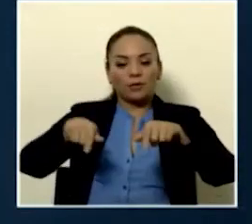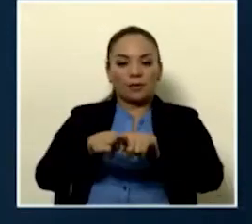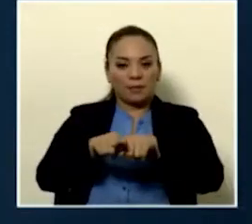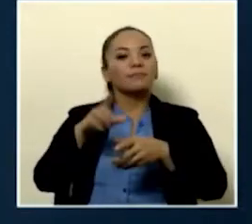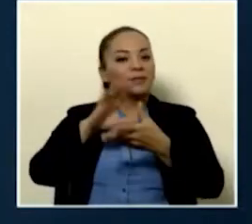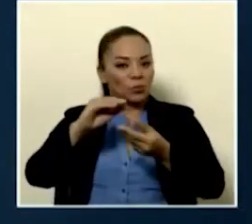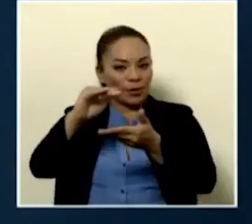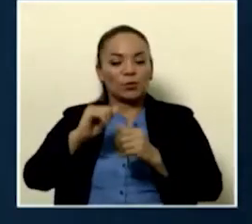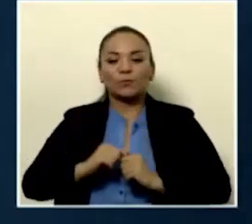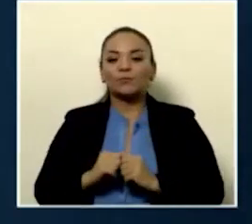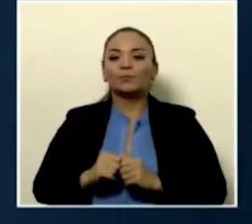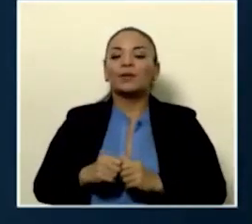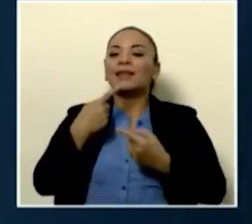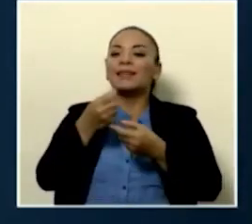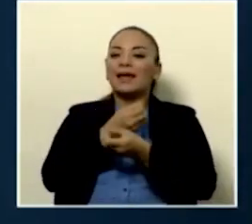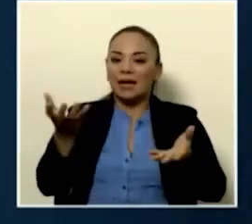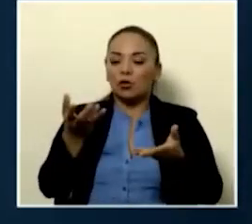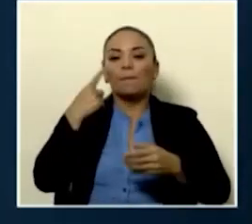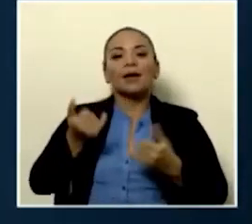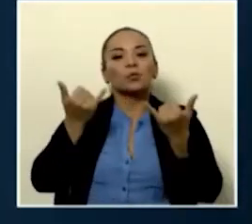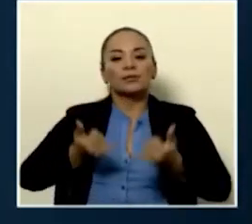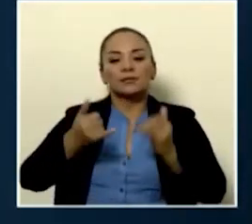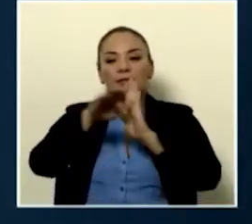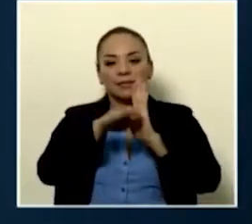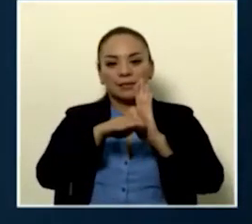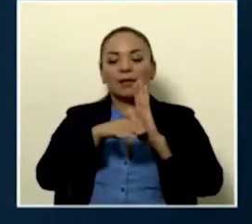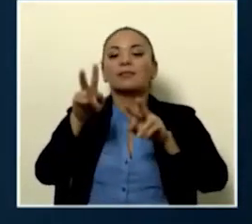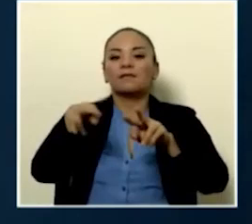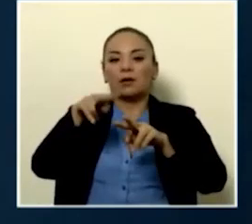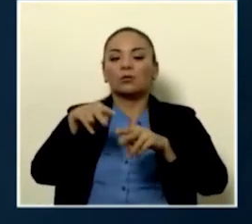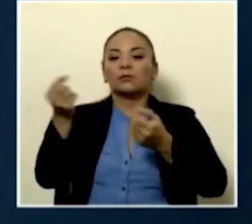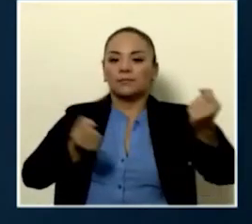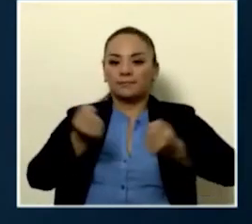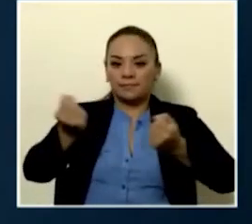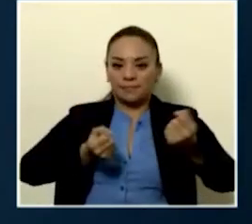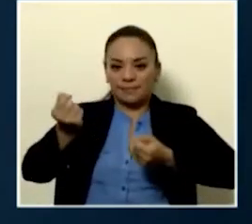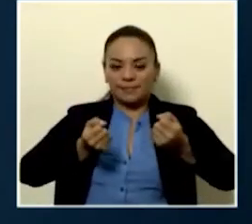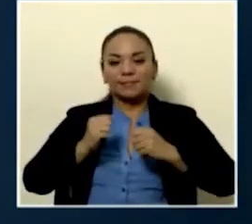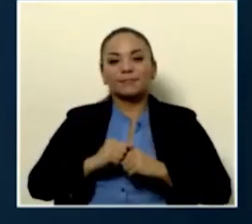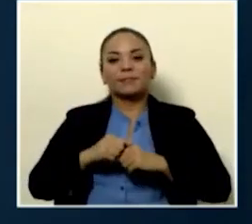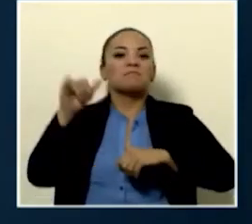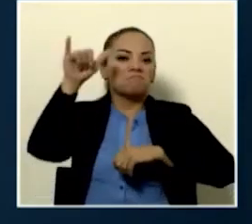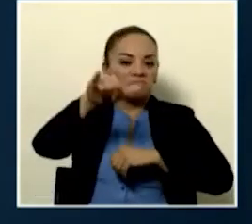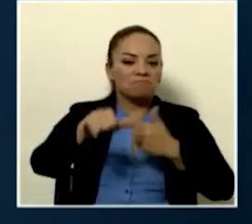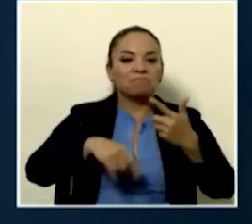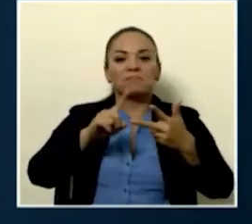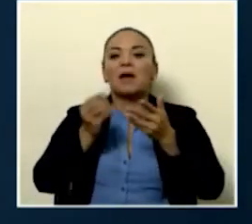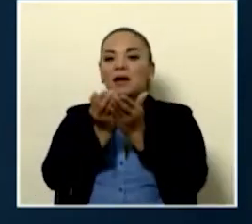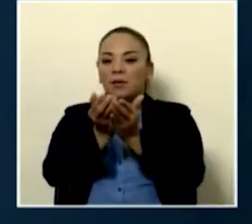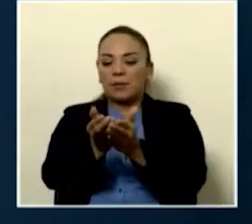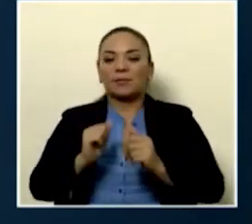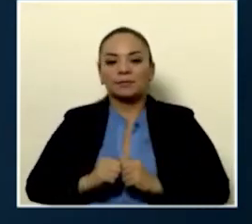vez, les cuento, el decreto para la actualización de la lista de valores de los vehículos automotores, aeronaves y